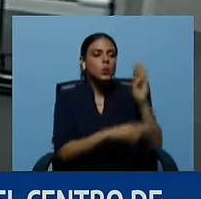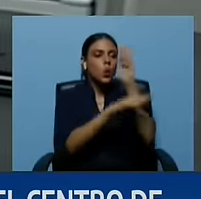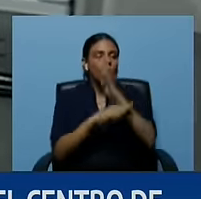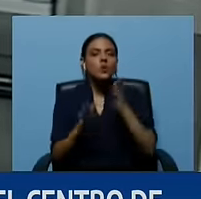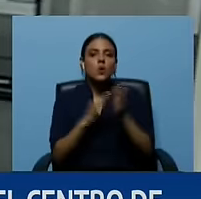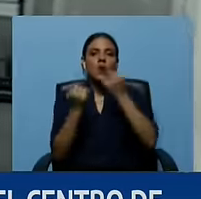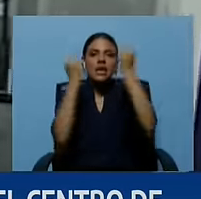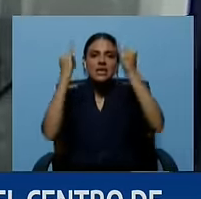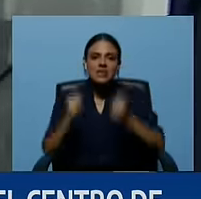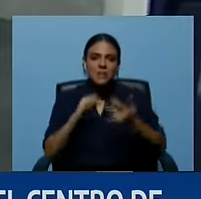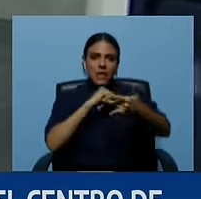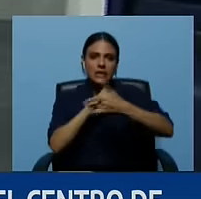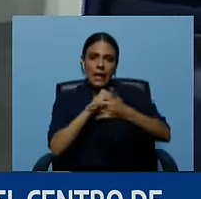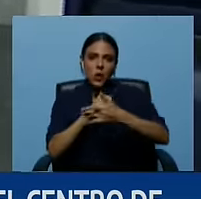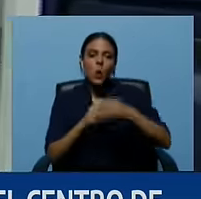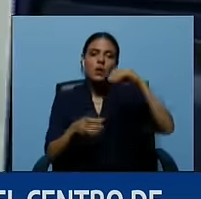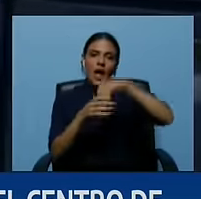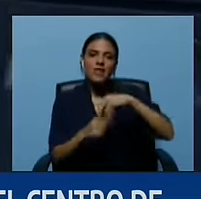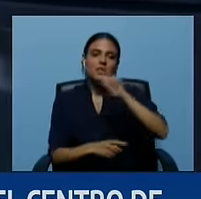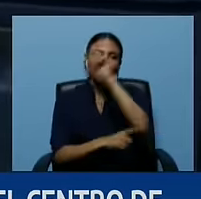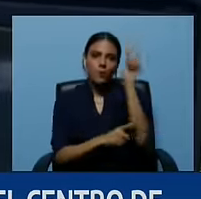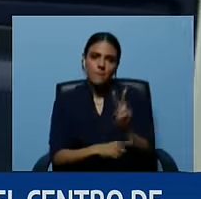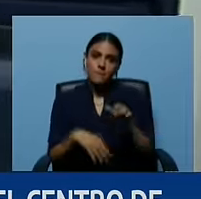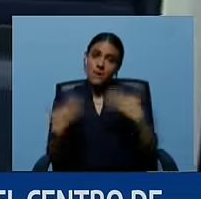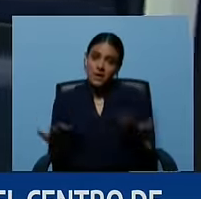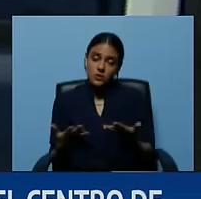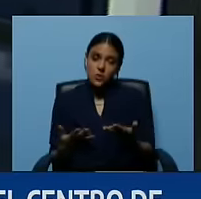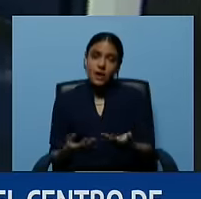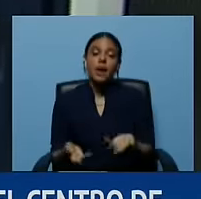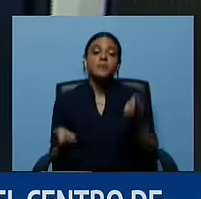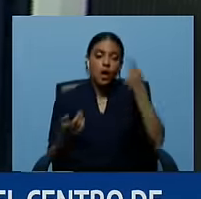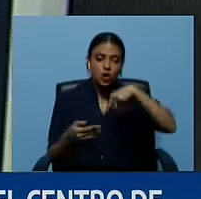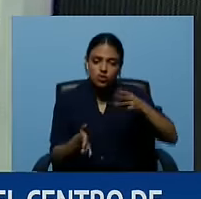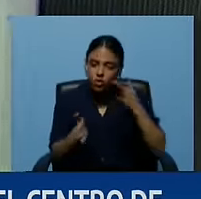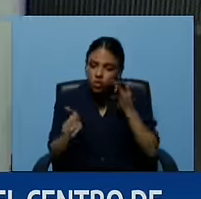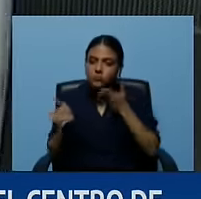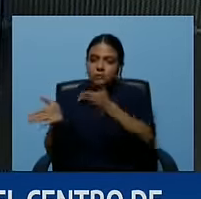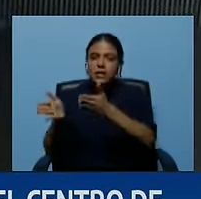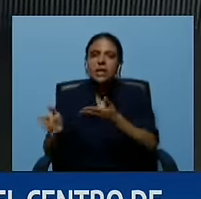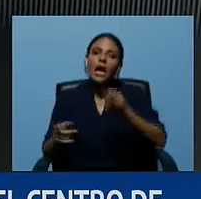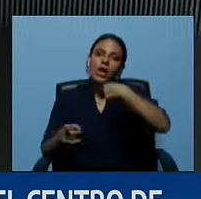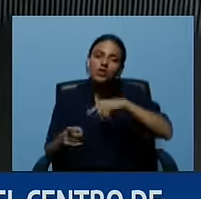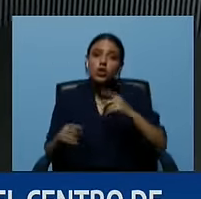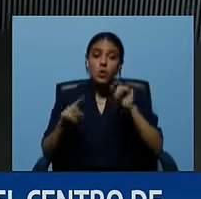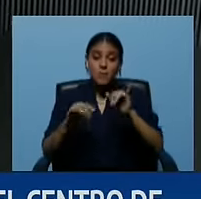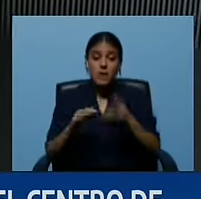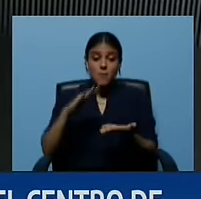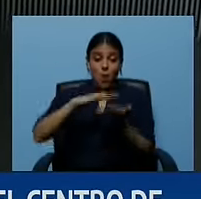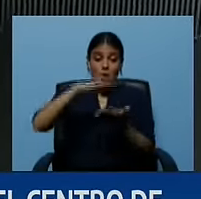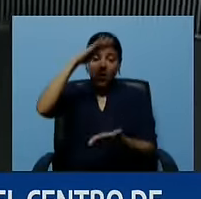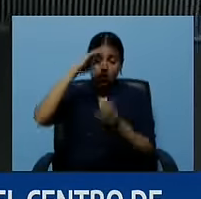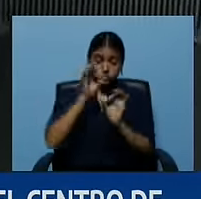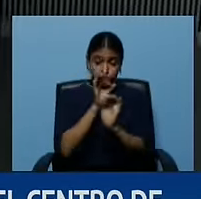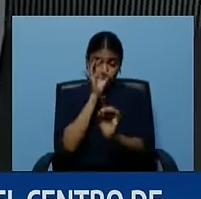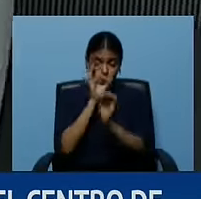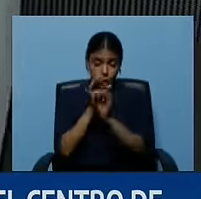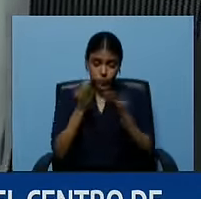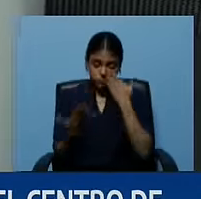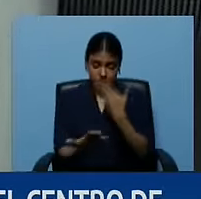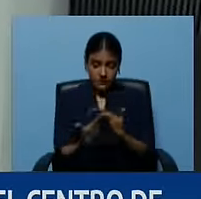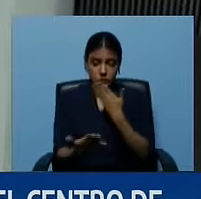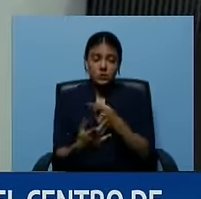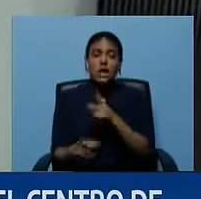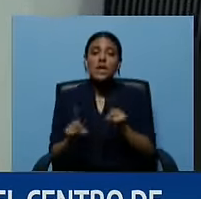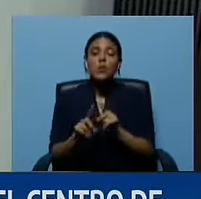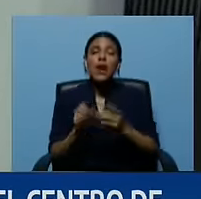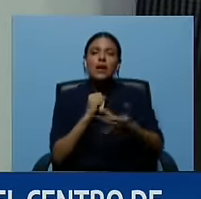independencia tecnológica del país. En ese sentido, este microscopio de altos elementos tecnológicos, de mucha